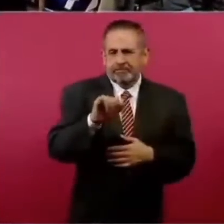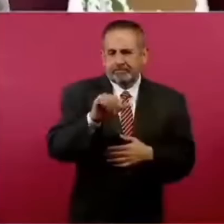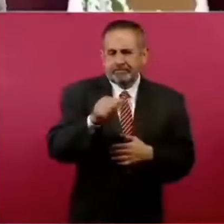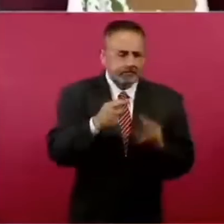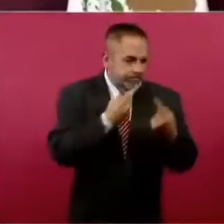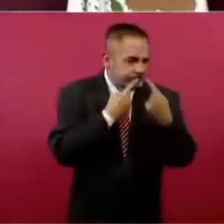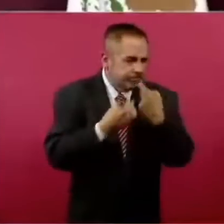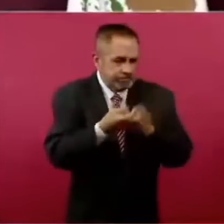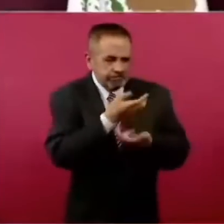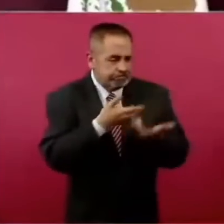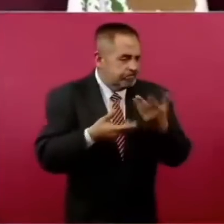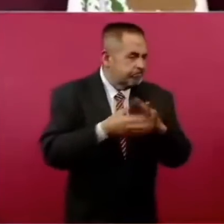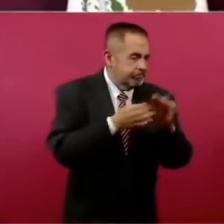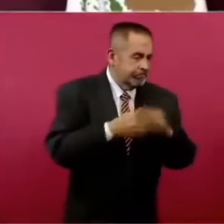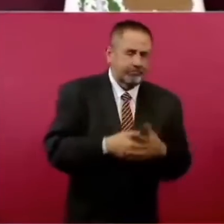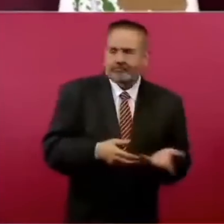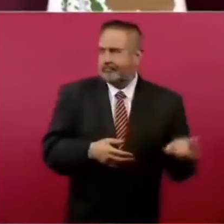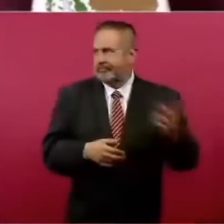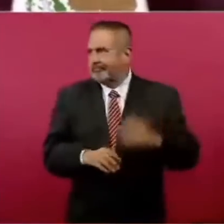¿Quién